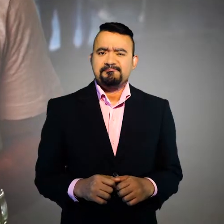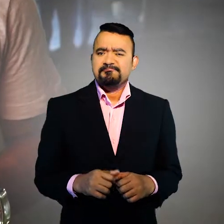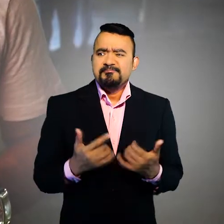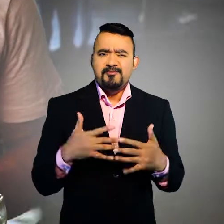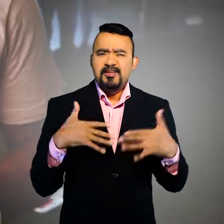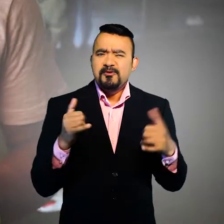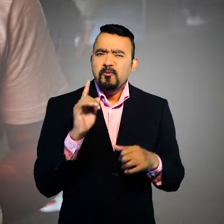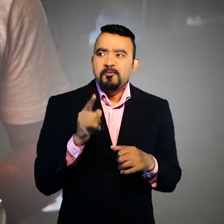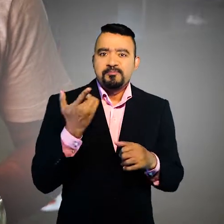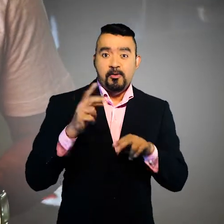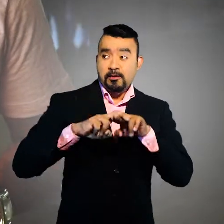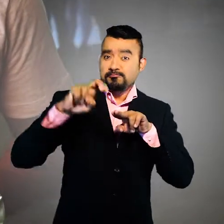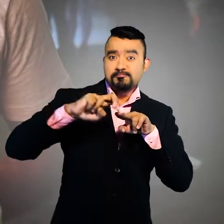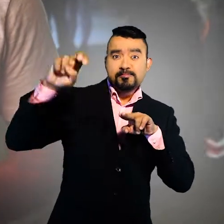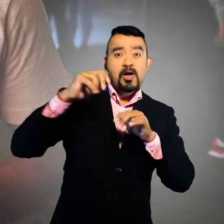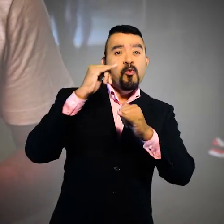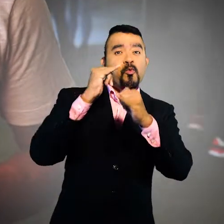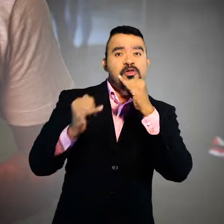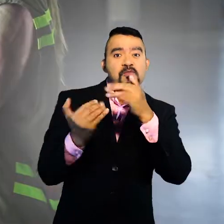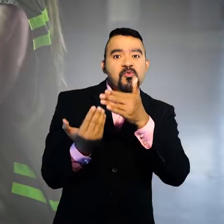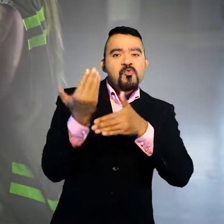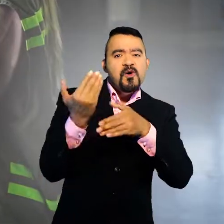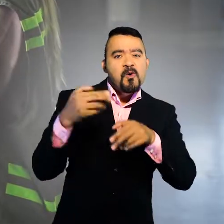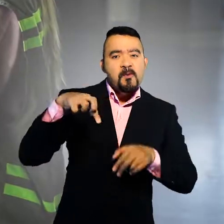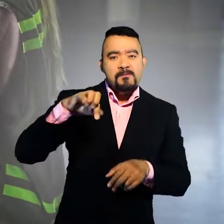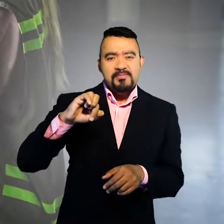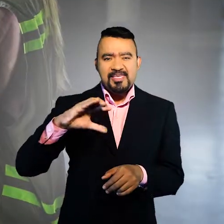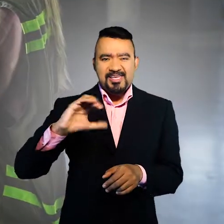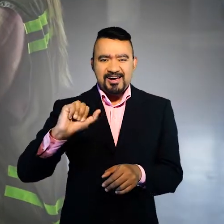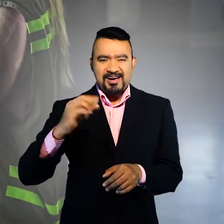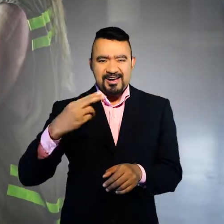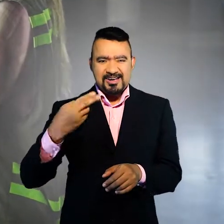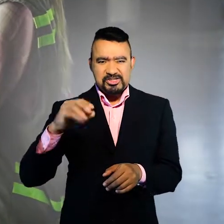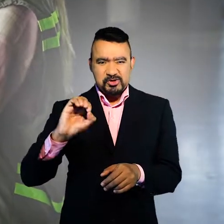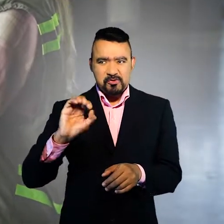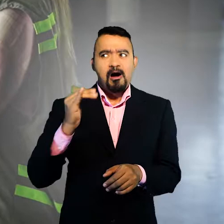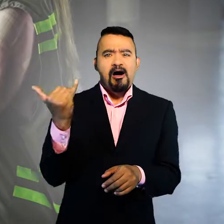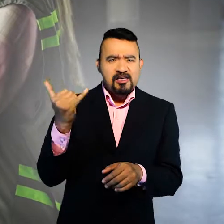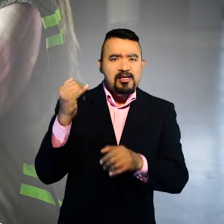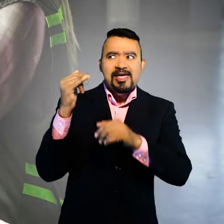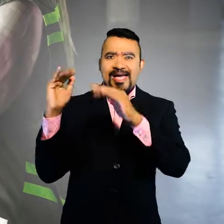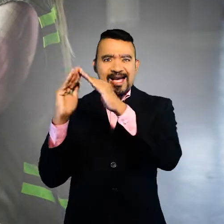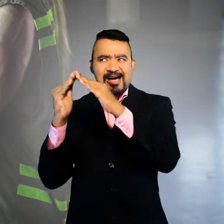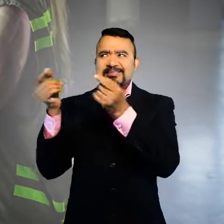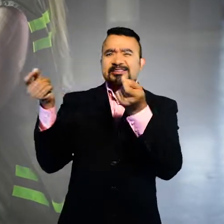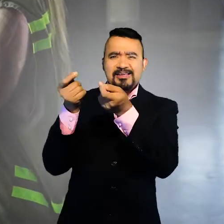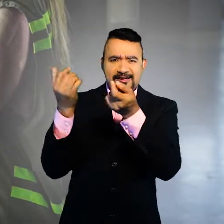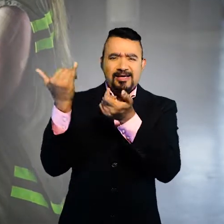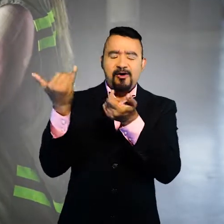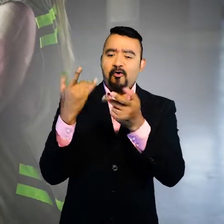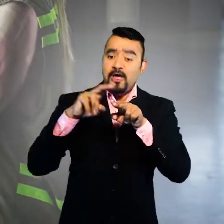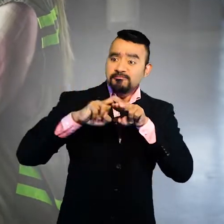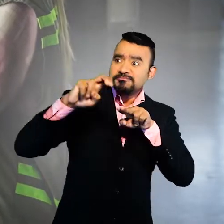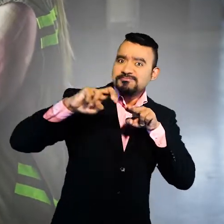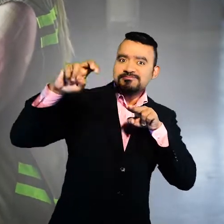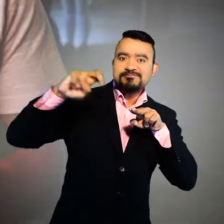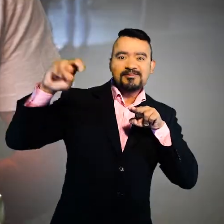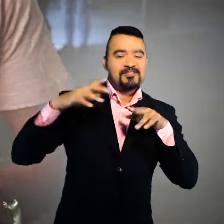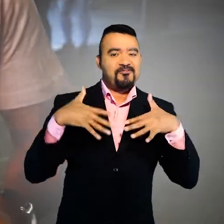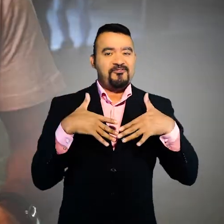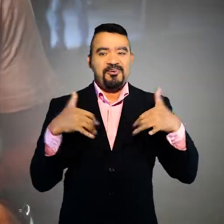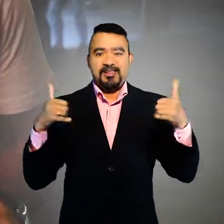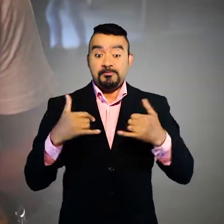Feliz de usar el cable Pikachu, que es el más nuevo, porque vivo en esa estación, vivo en la última estación. Y ahora con